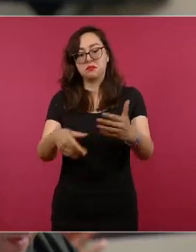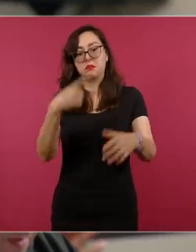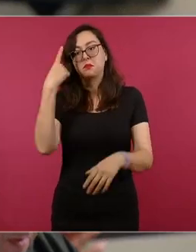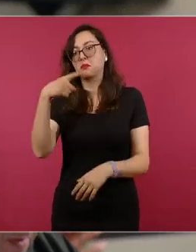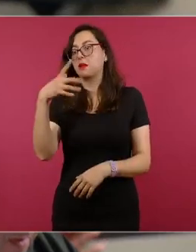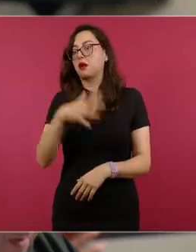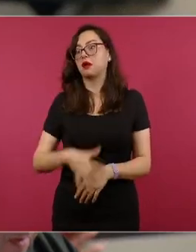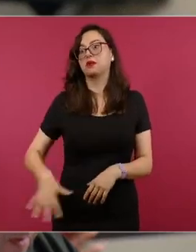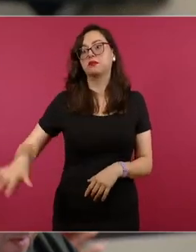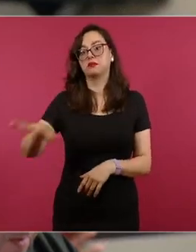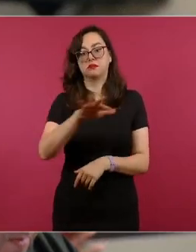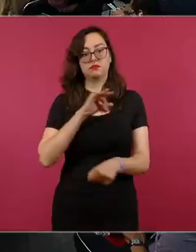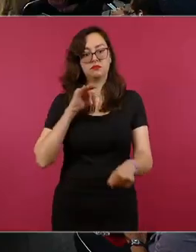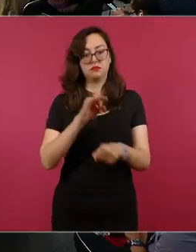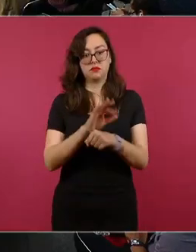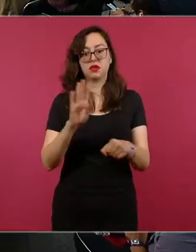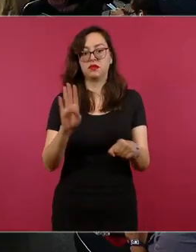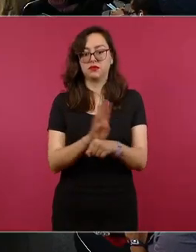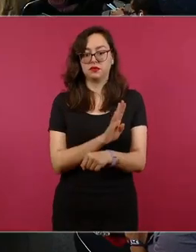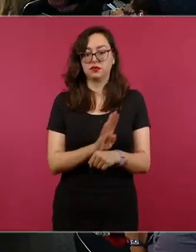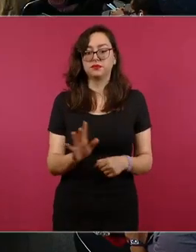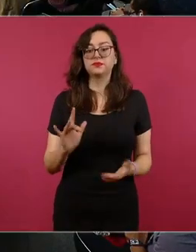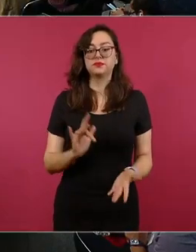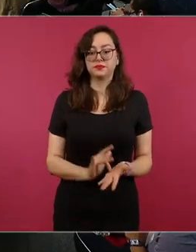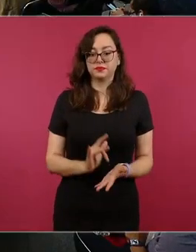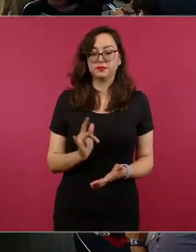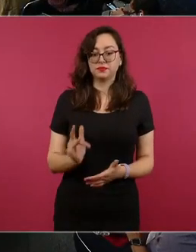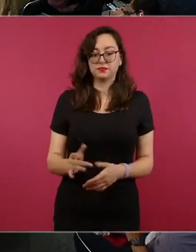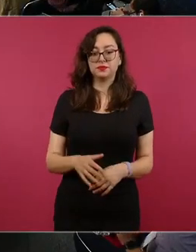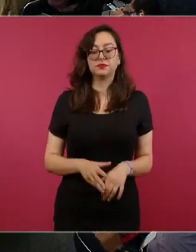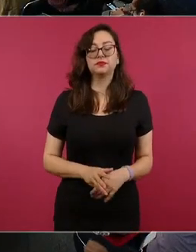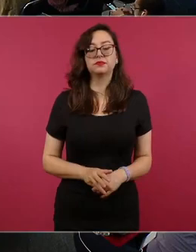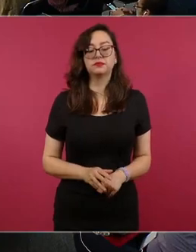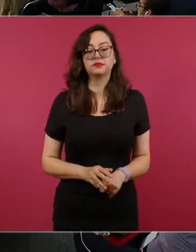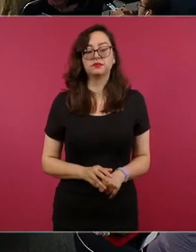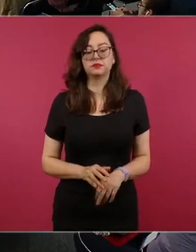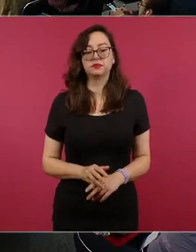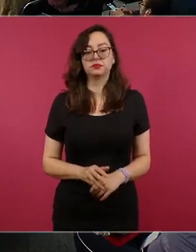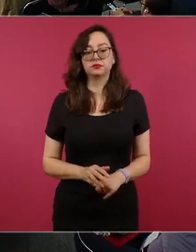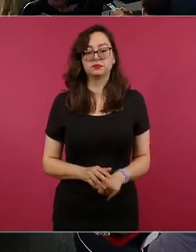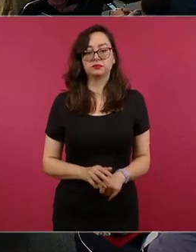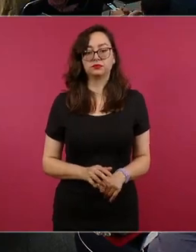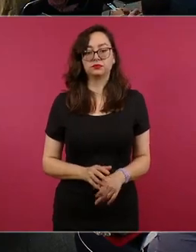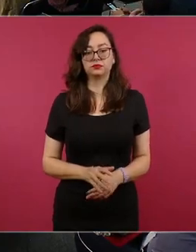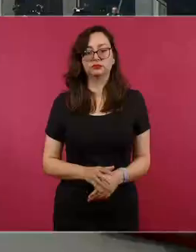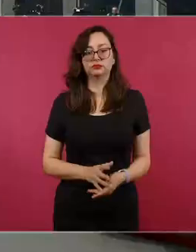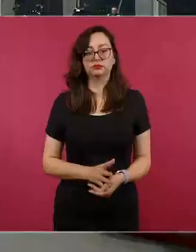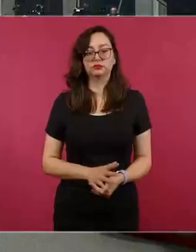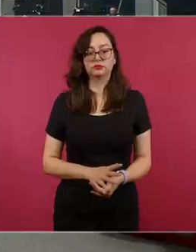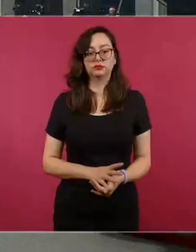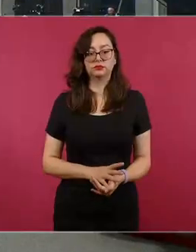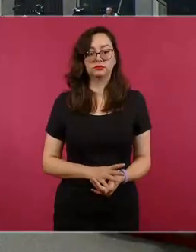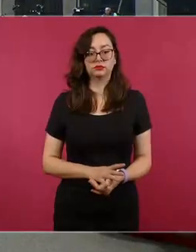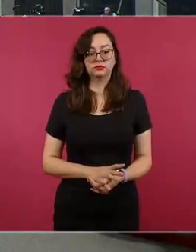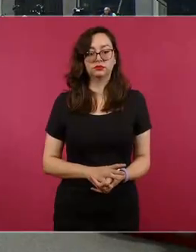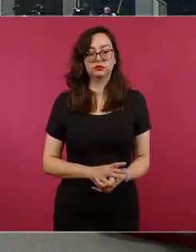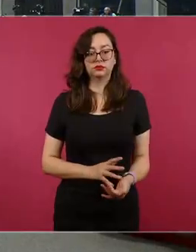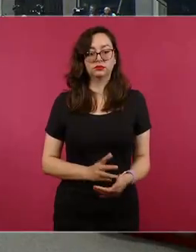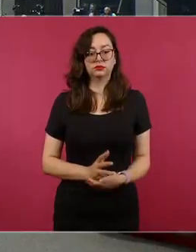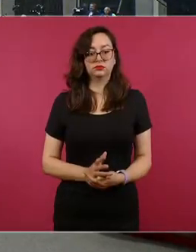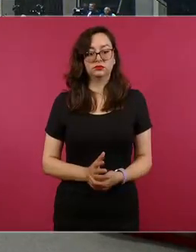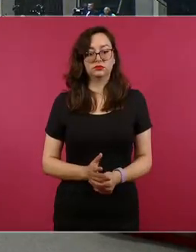el bienestar de nuestro pueblo. Gracias. Esta es mi primera intervención. Pues vamos a aprovechar que está Carlos aquí.